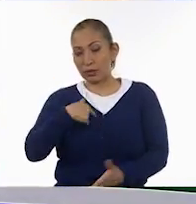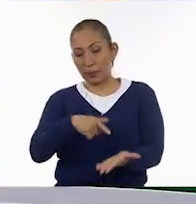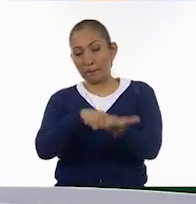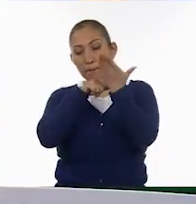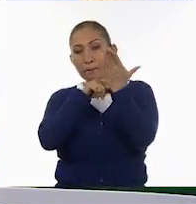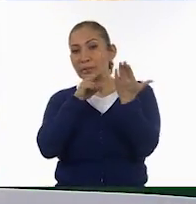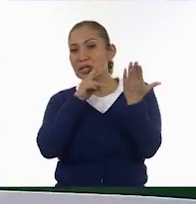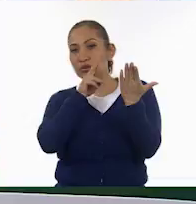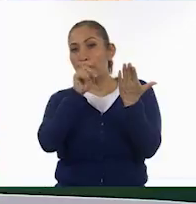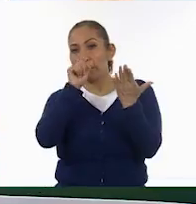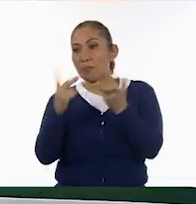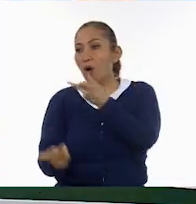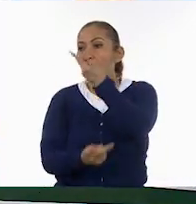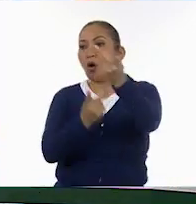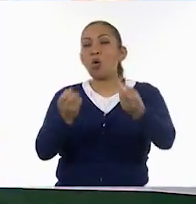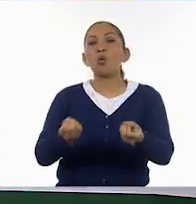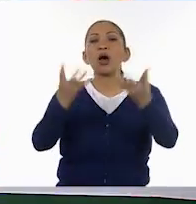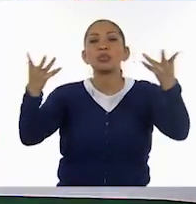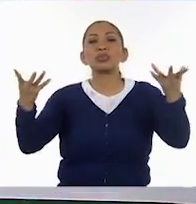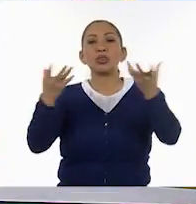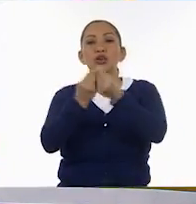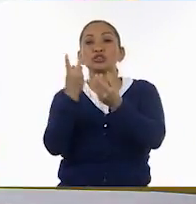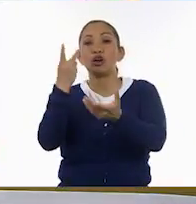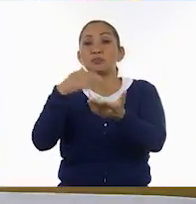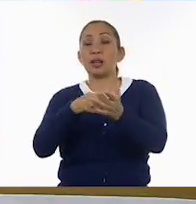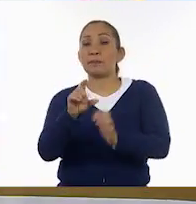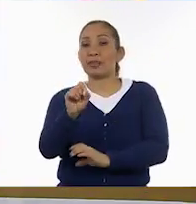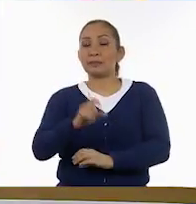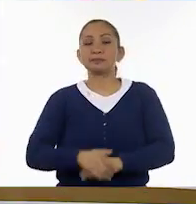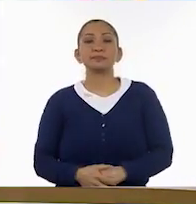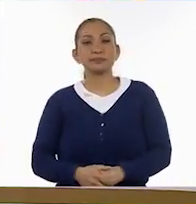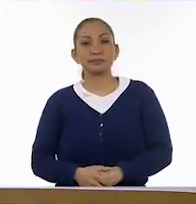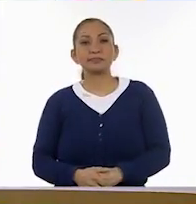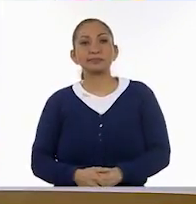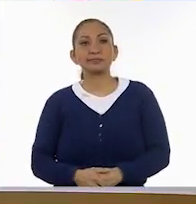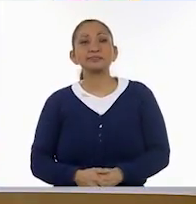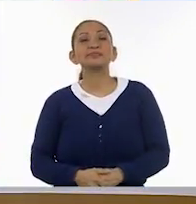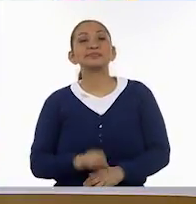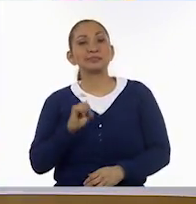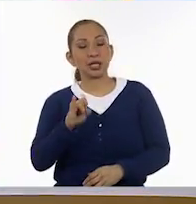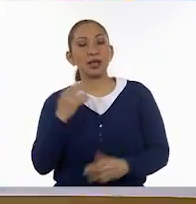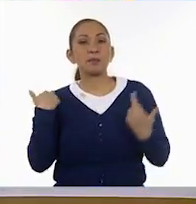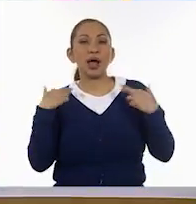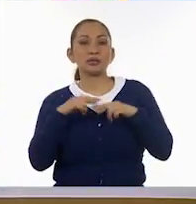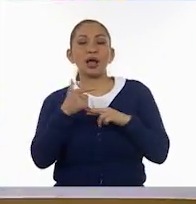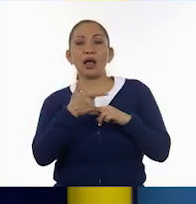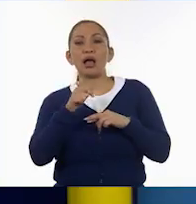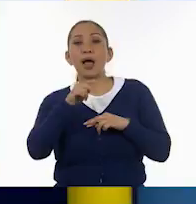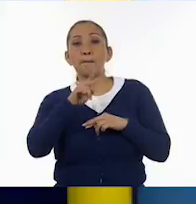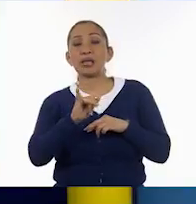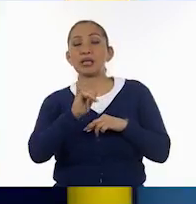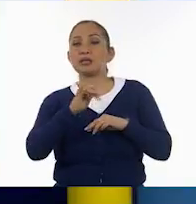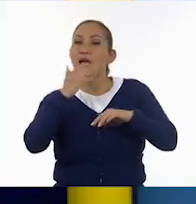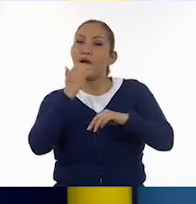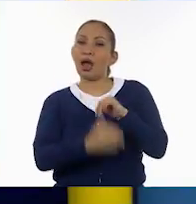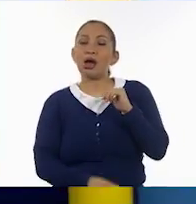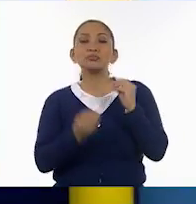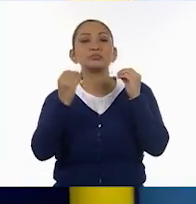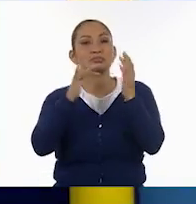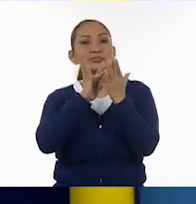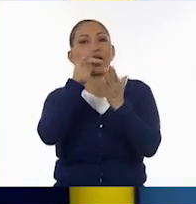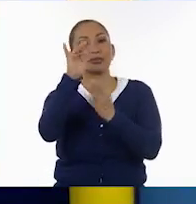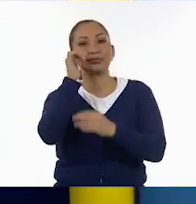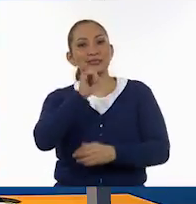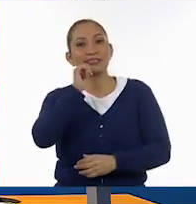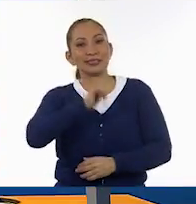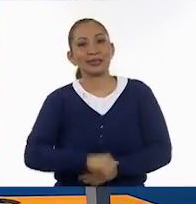presenten los resultados del censo del 2020. Así es. Pero maestra Gaby, hemos llegado al fin. Muchas gracias